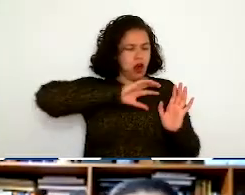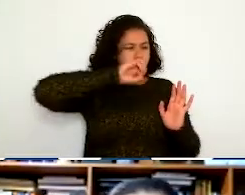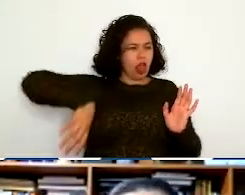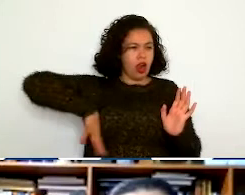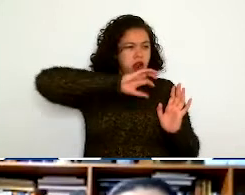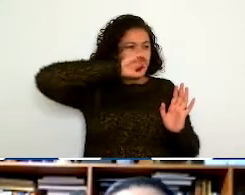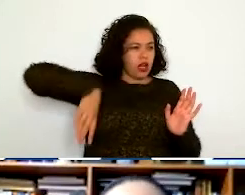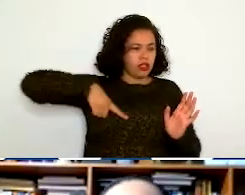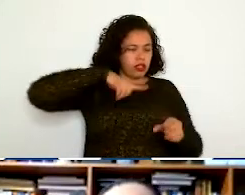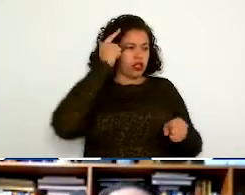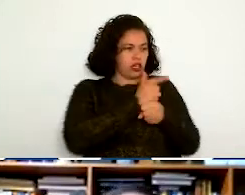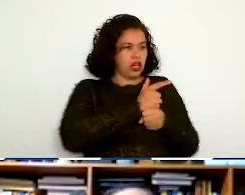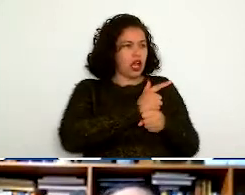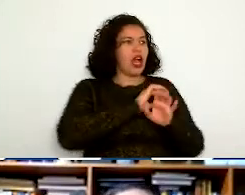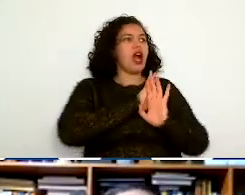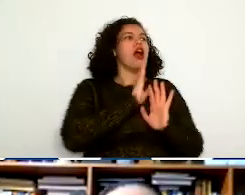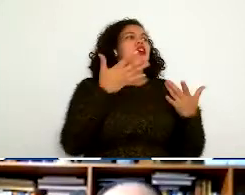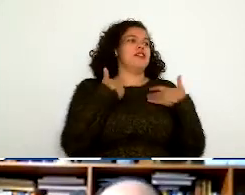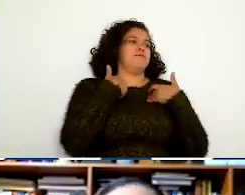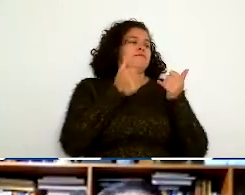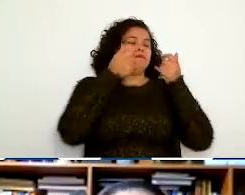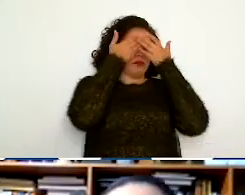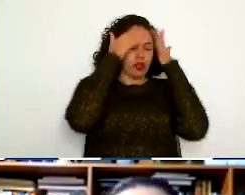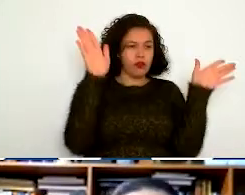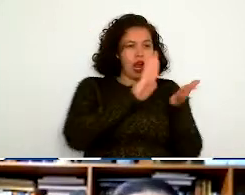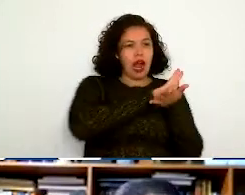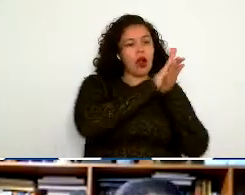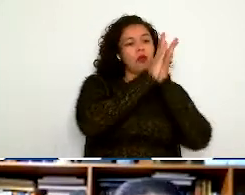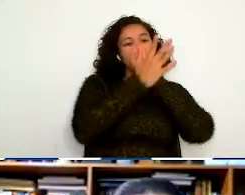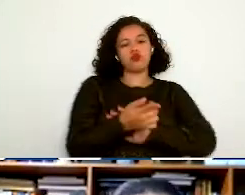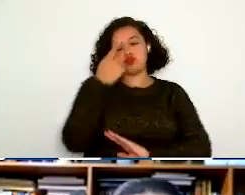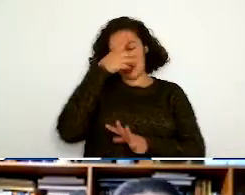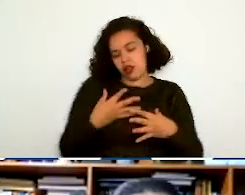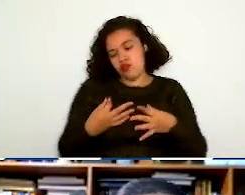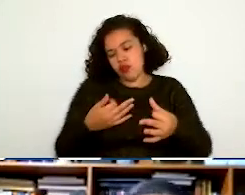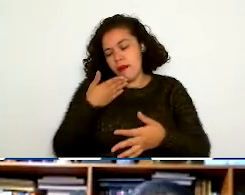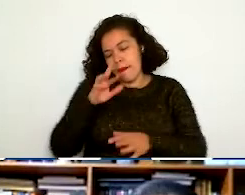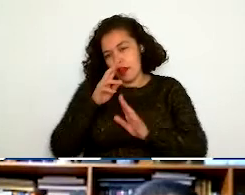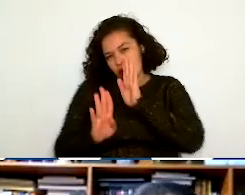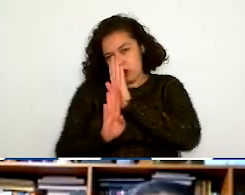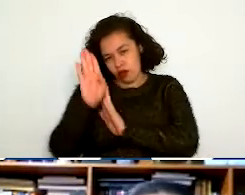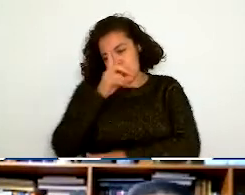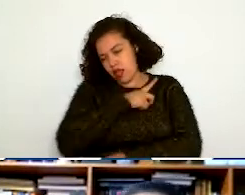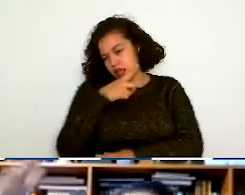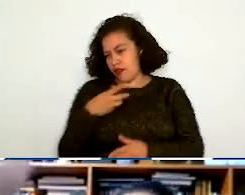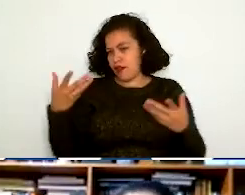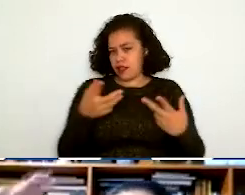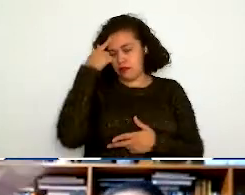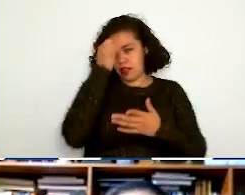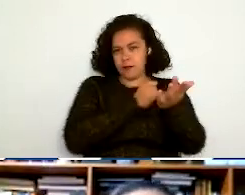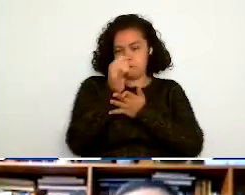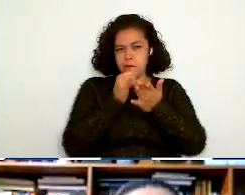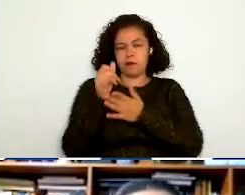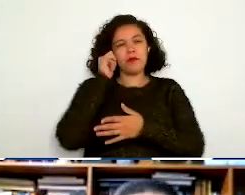cambios justamente dentro de las instituciones para mejorar esta calidad, ¿no? Y que se tiene que hacer con estas decisiones desde